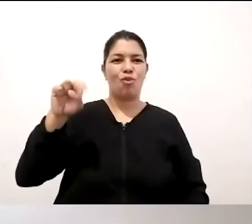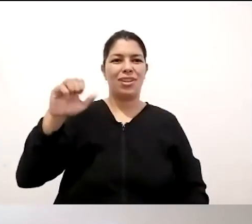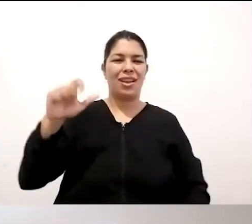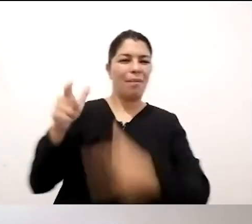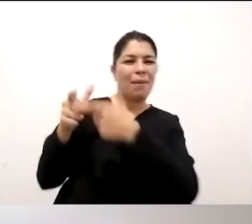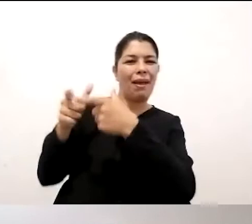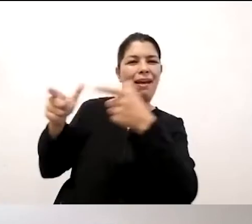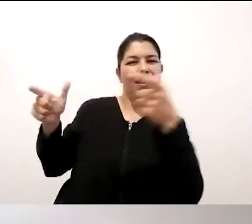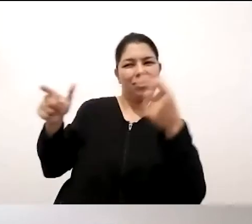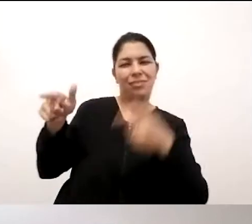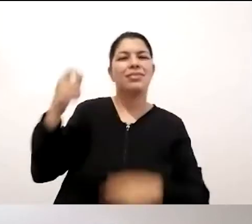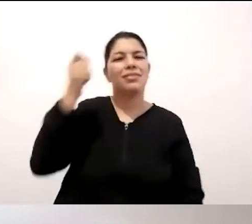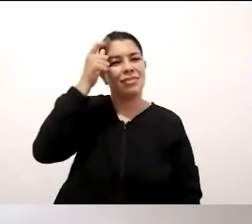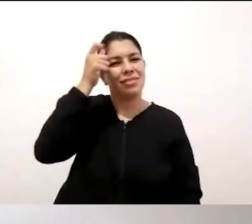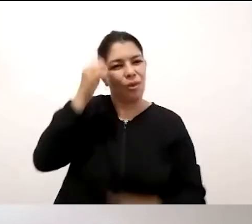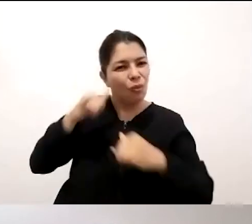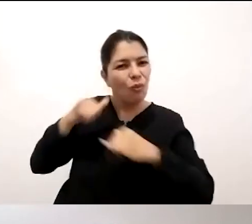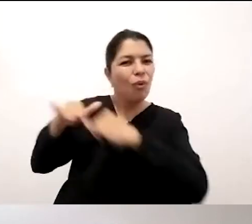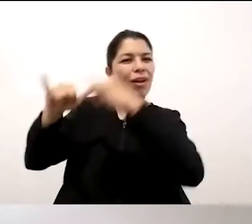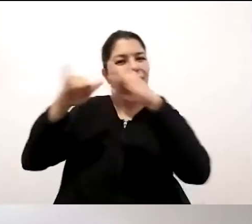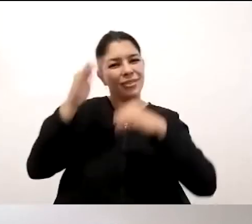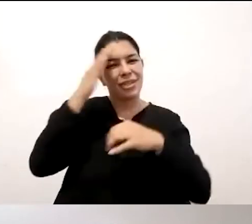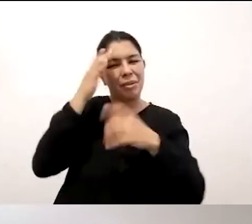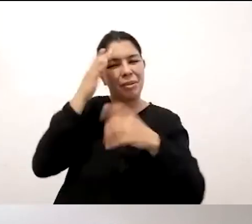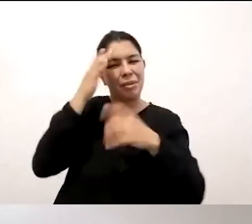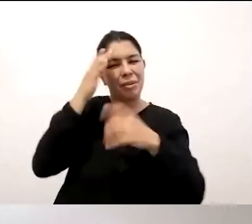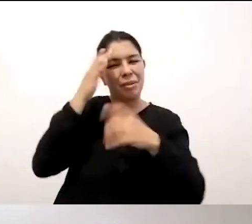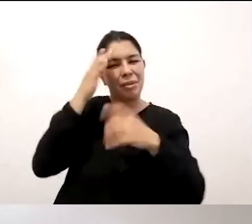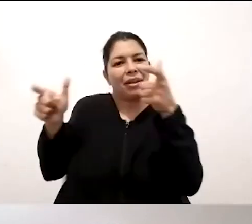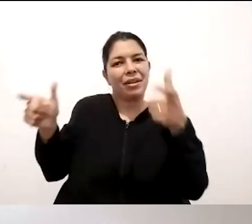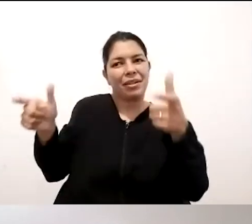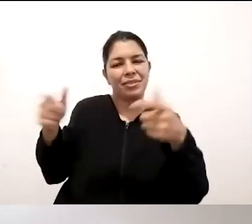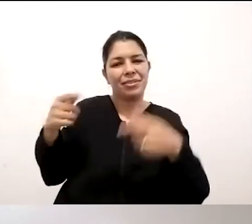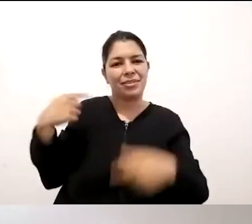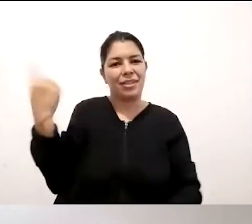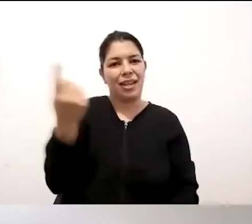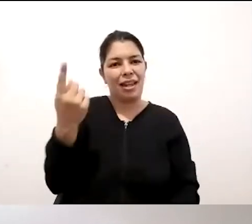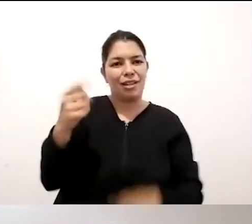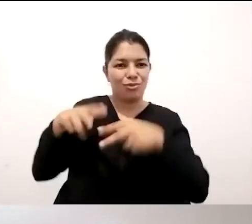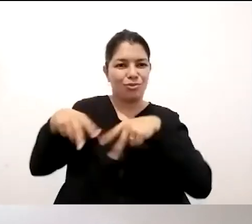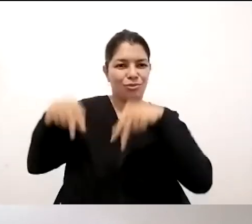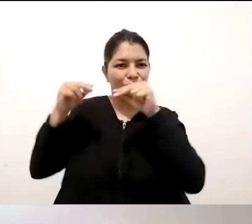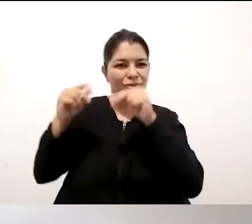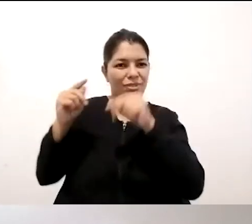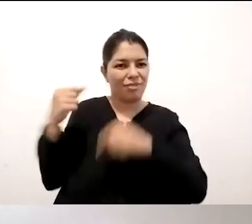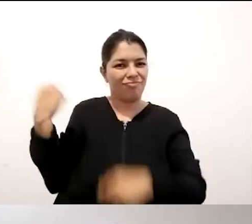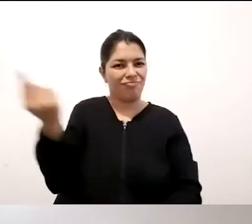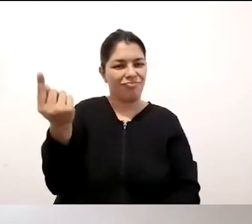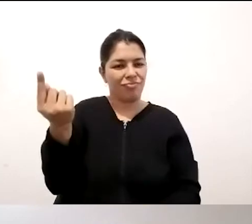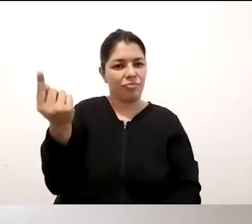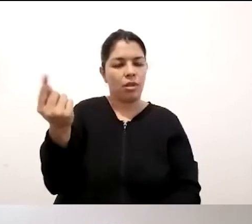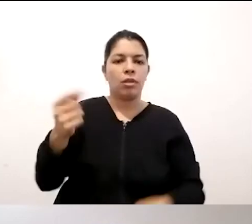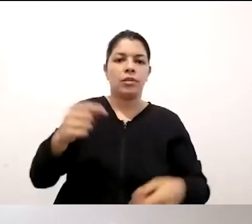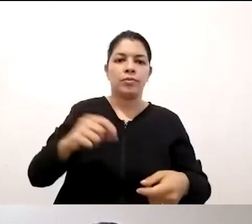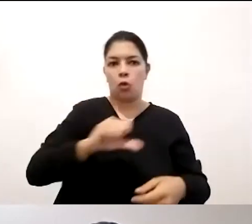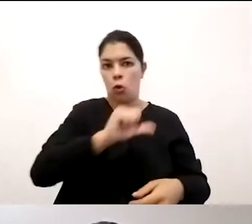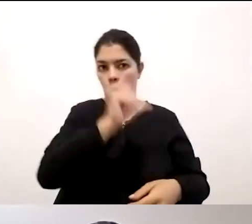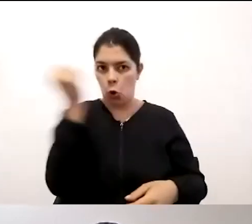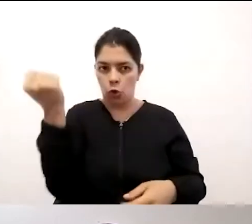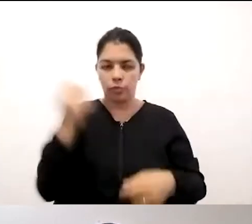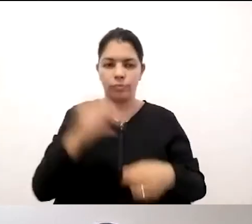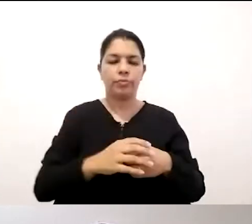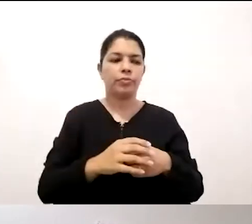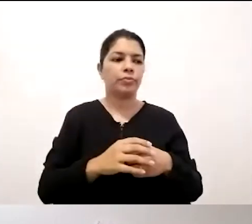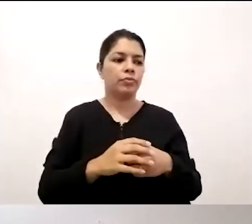muy común, que predomina o que tiene mayor fuerza en la sociedad actual. Pero por otro lado están las personas que construyen